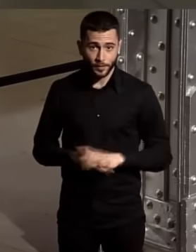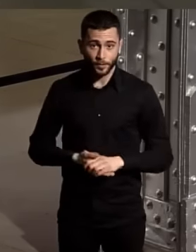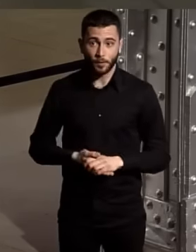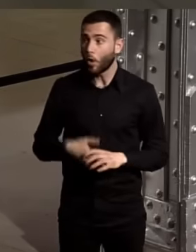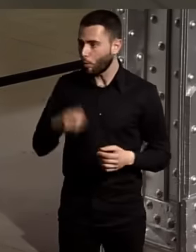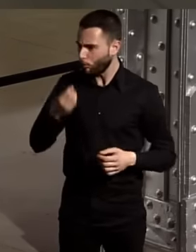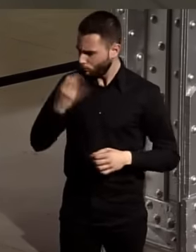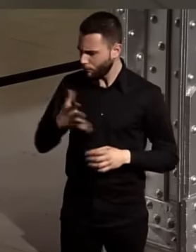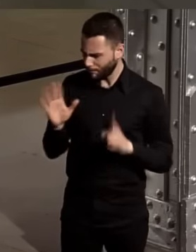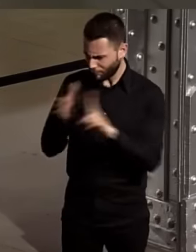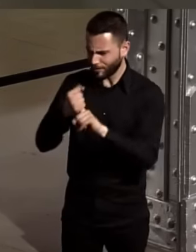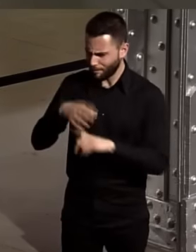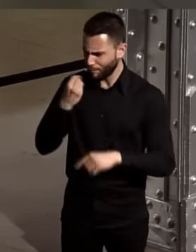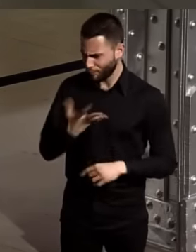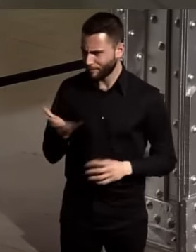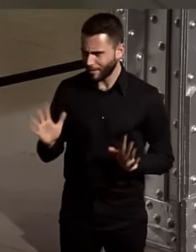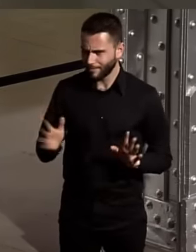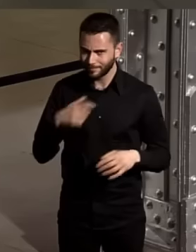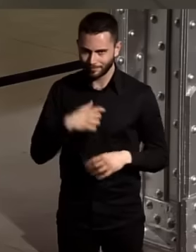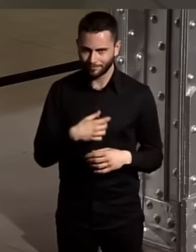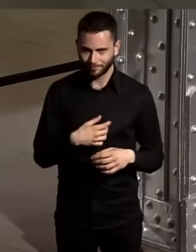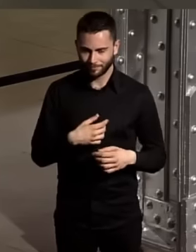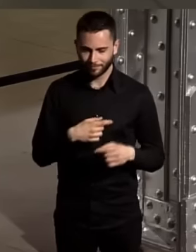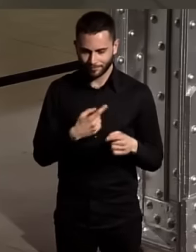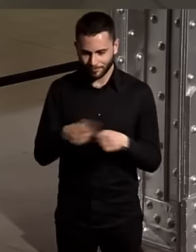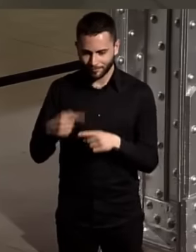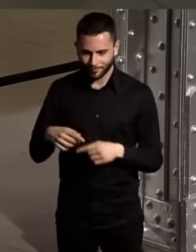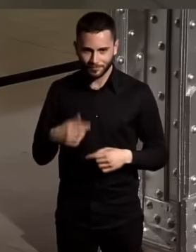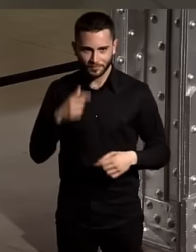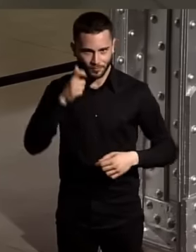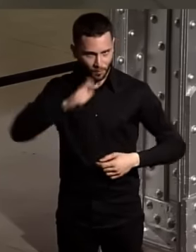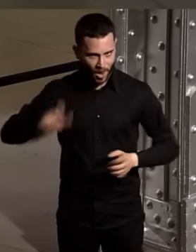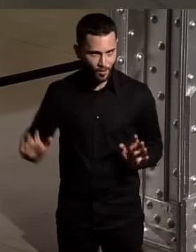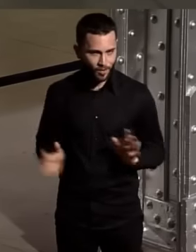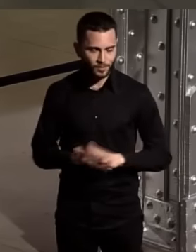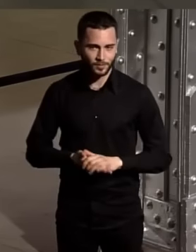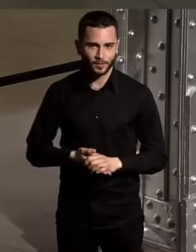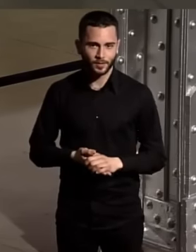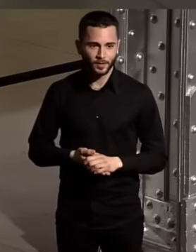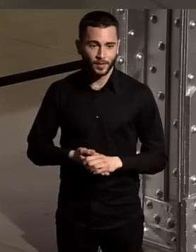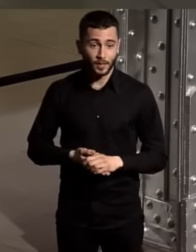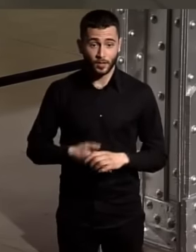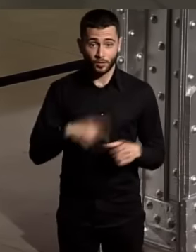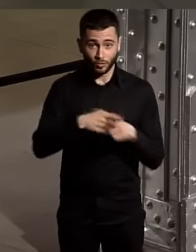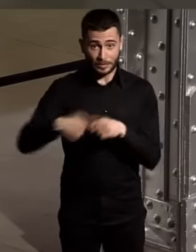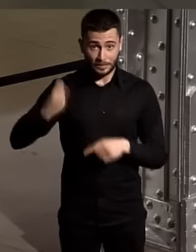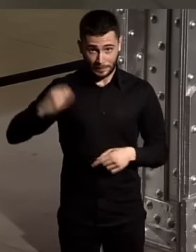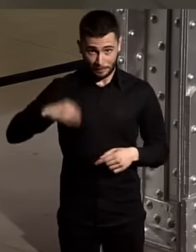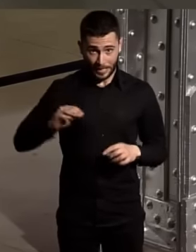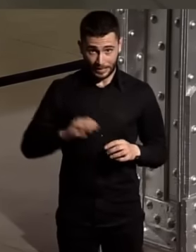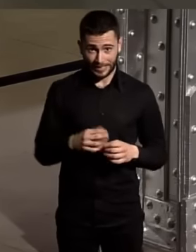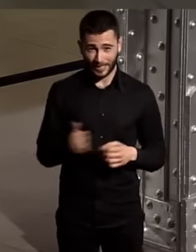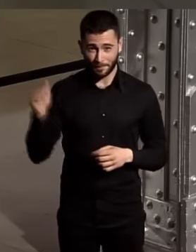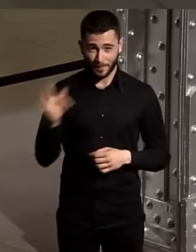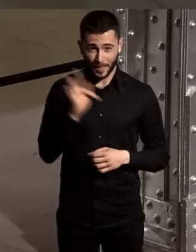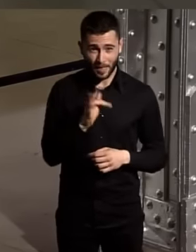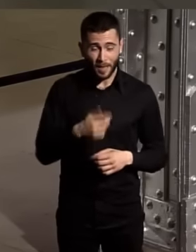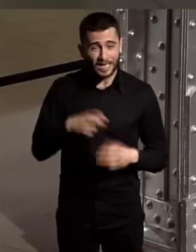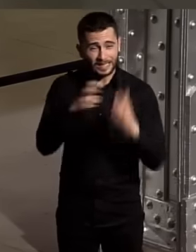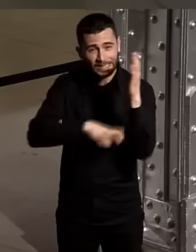encontráis está muy bien efectivamente más de lo mismo Está muy bien con más información de las mismas cosas y luego además en esto de las